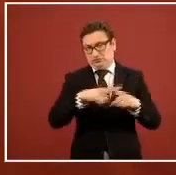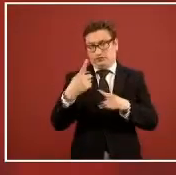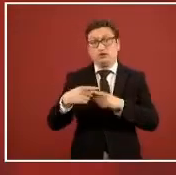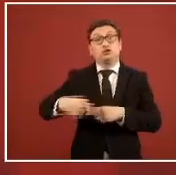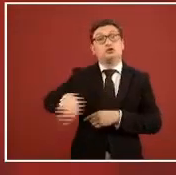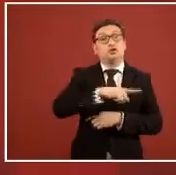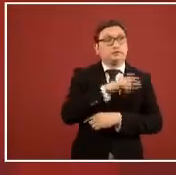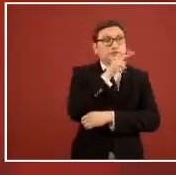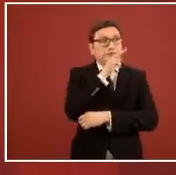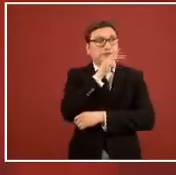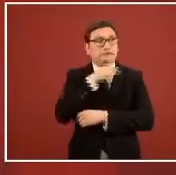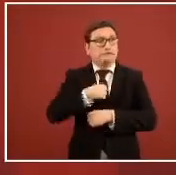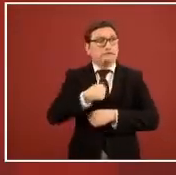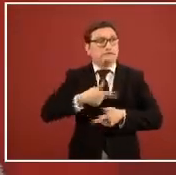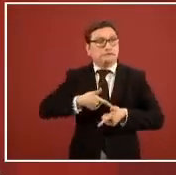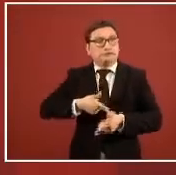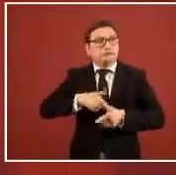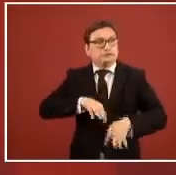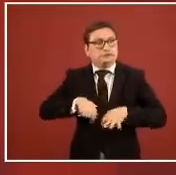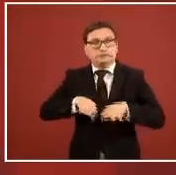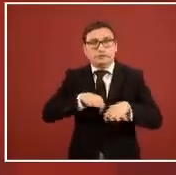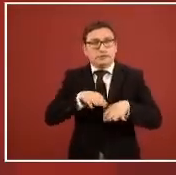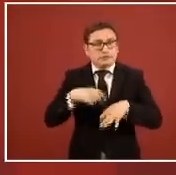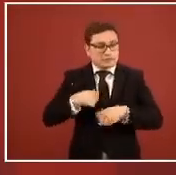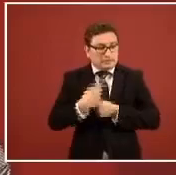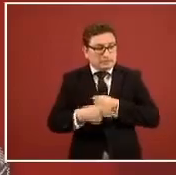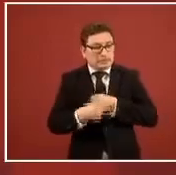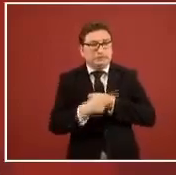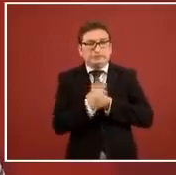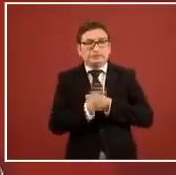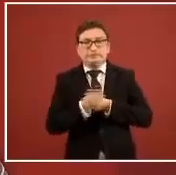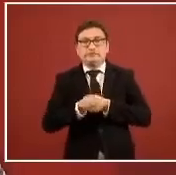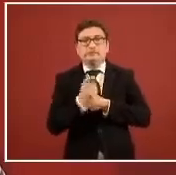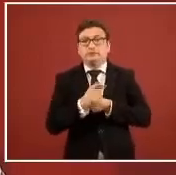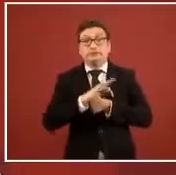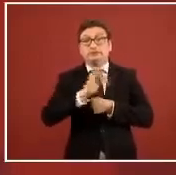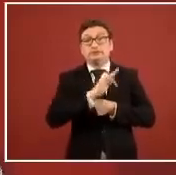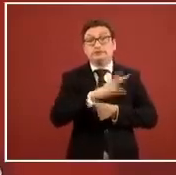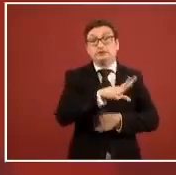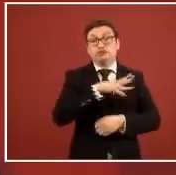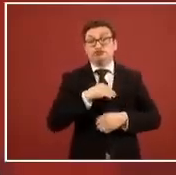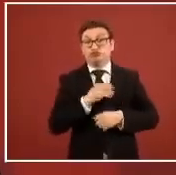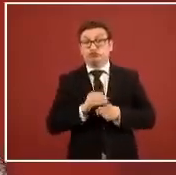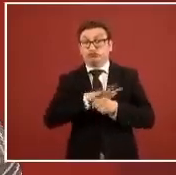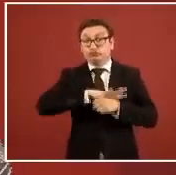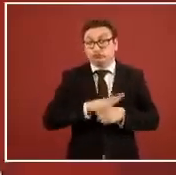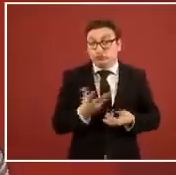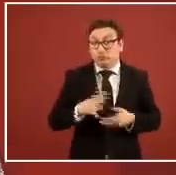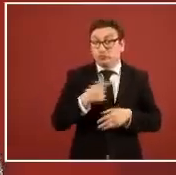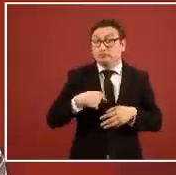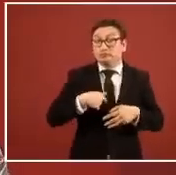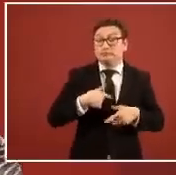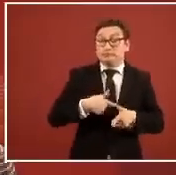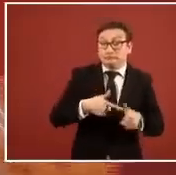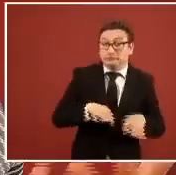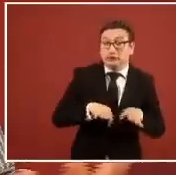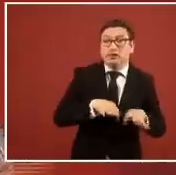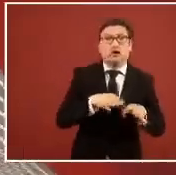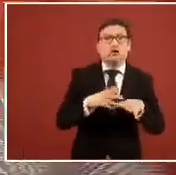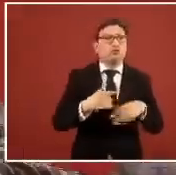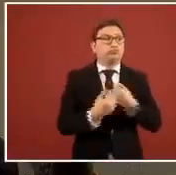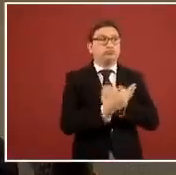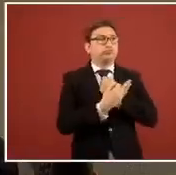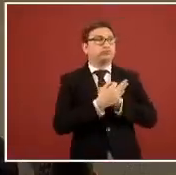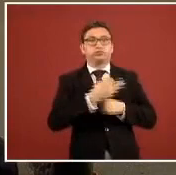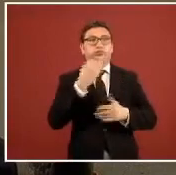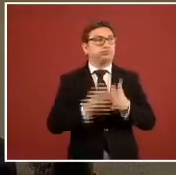inquietud sea qué riesgo corro yo de infectarme de COVID en este momento y no me estoy protegiendo